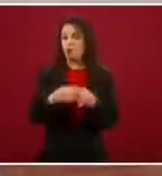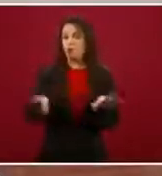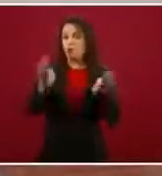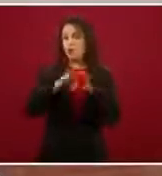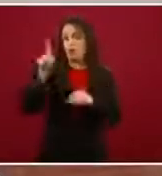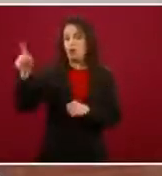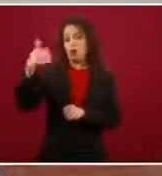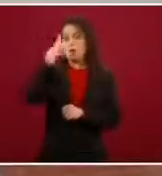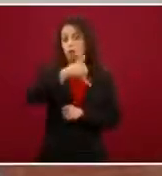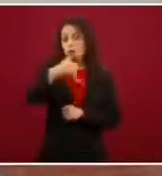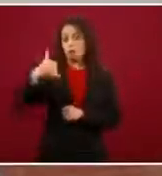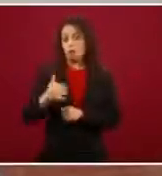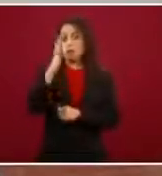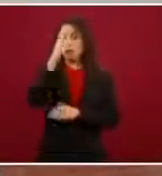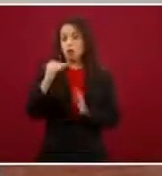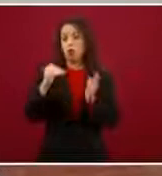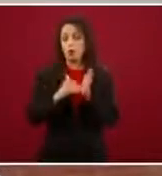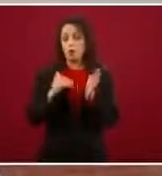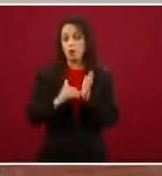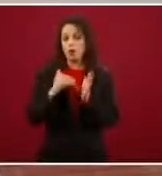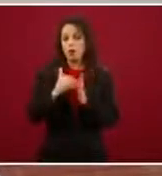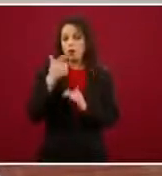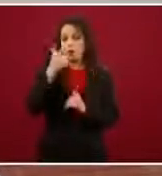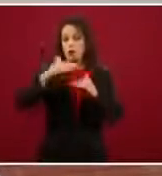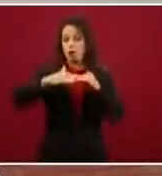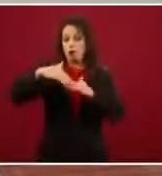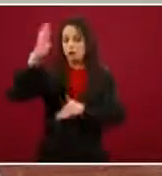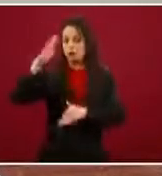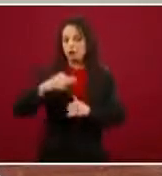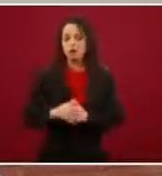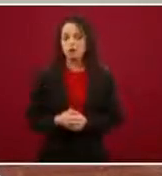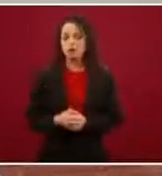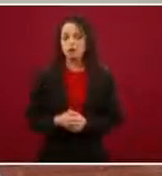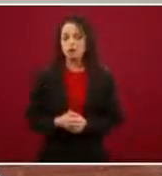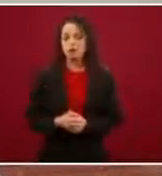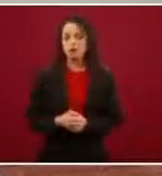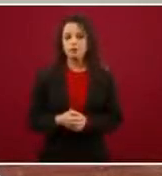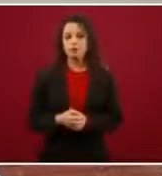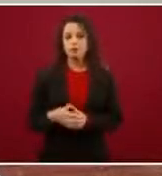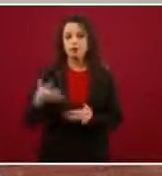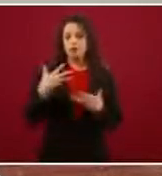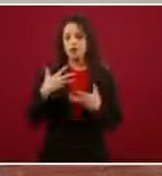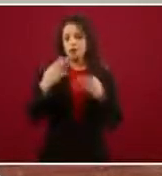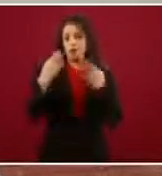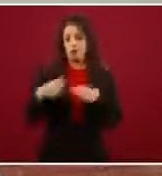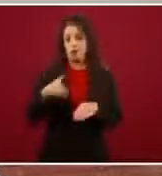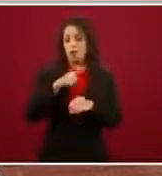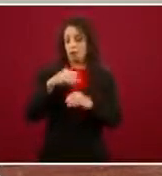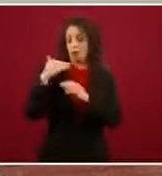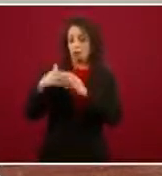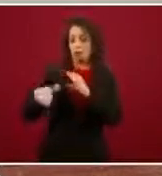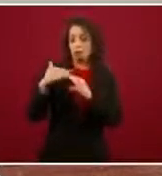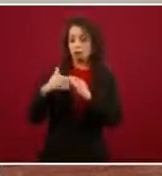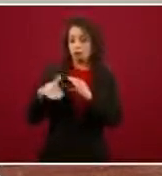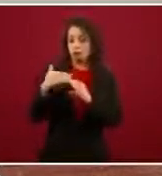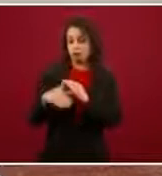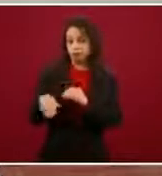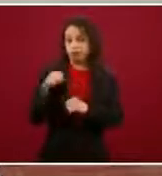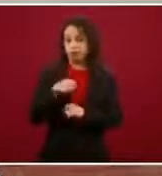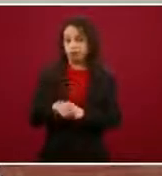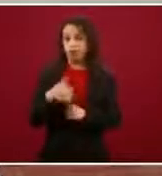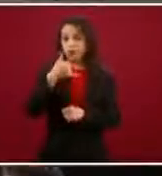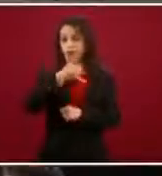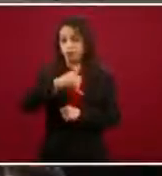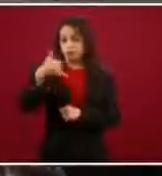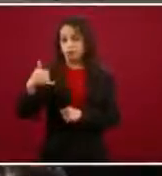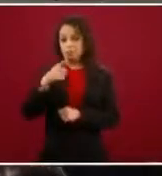de 5.000 millones de pesos. Hubo una serie de transferencias para efecto de que el Infonavit pagara por